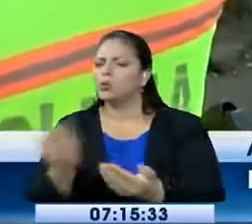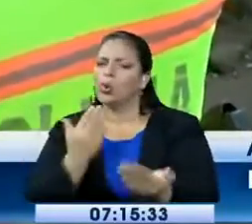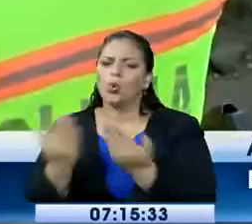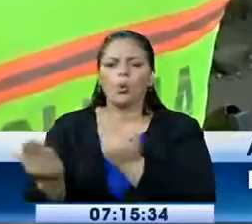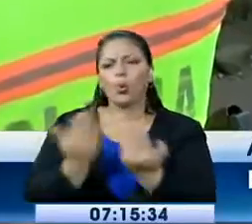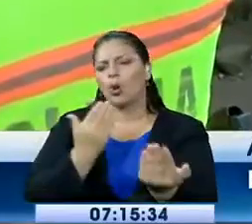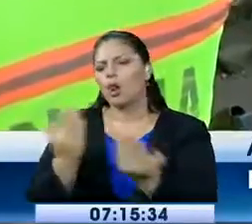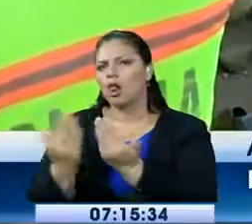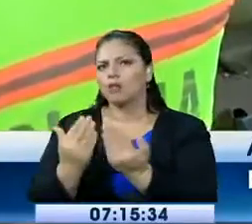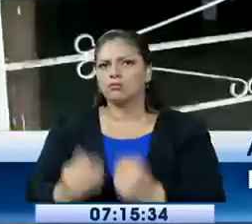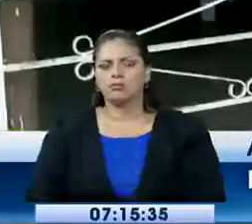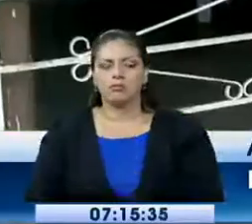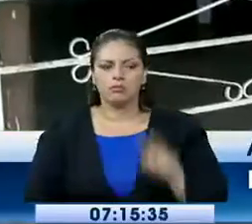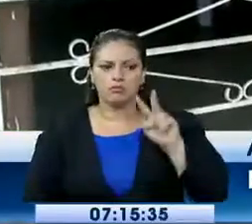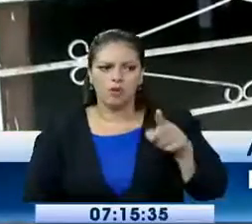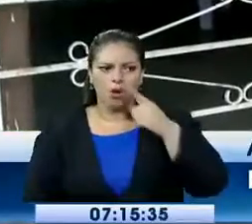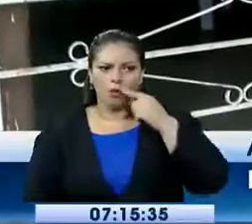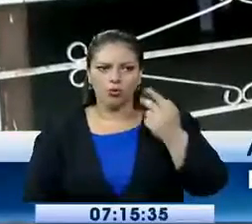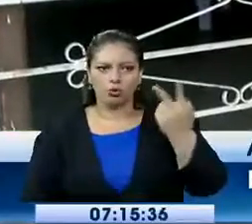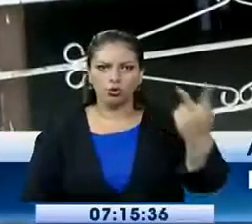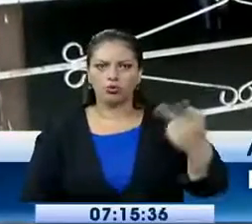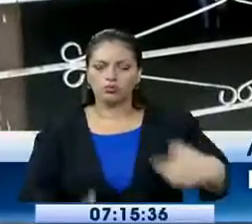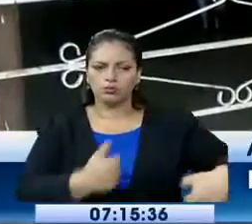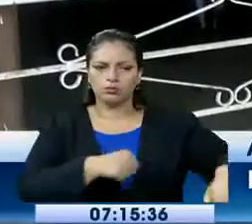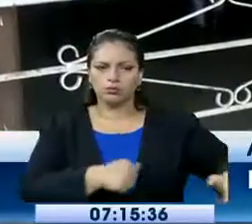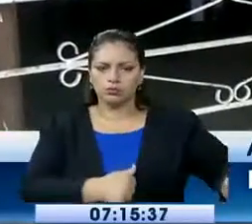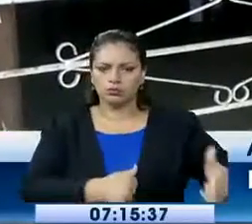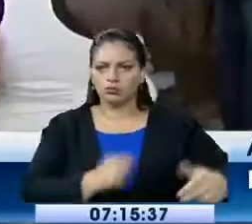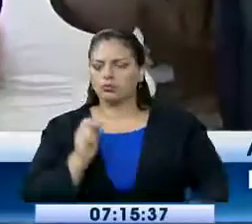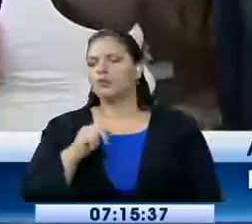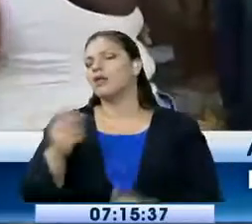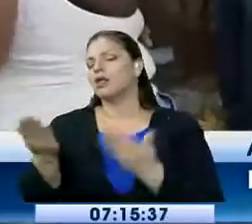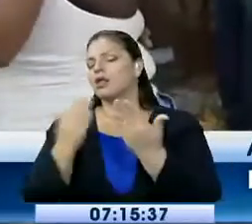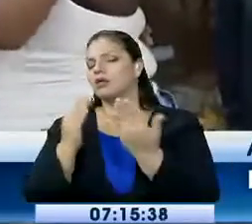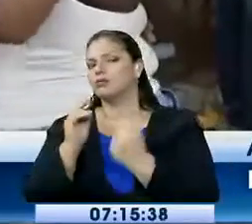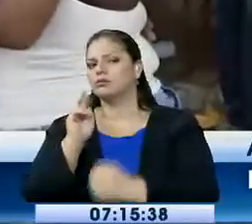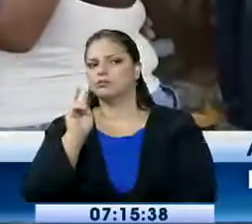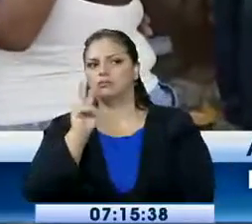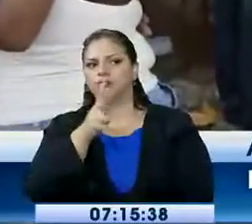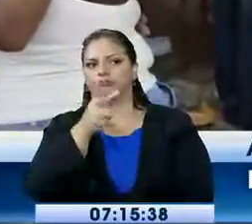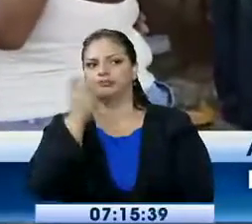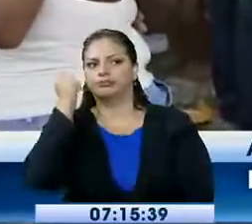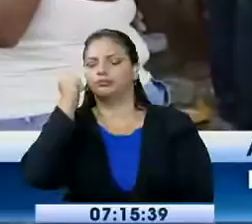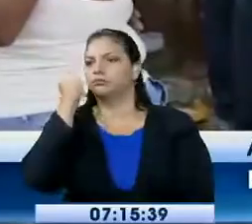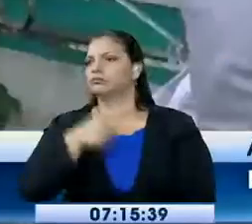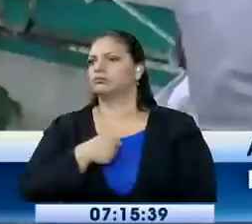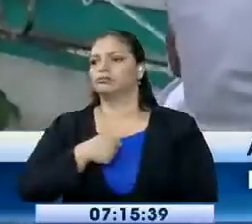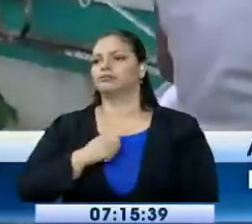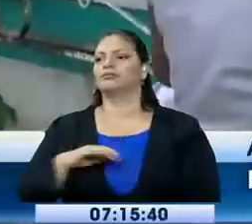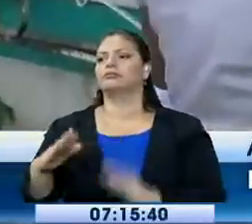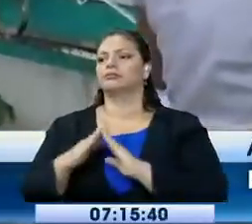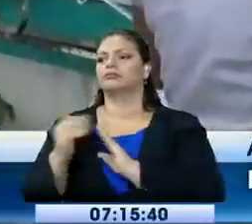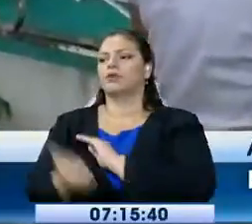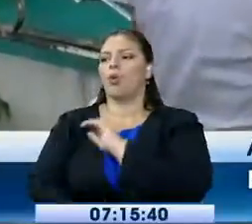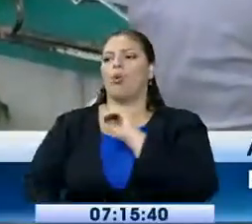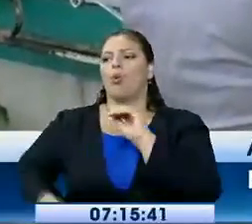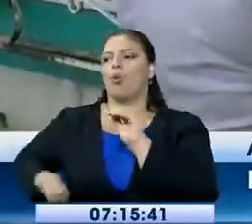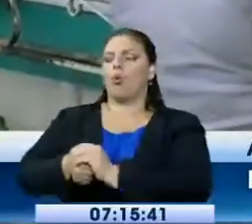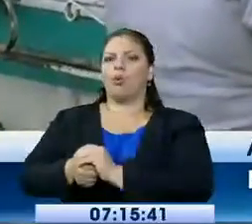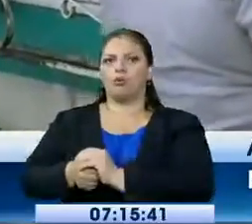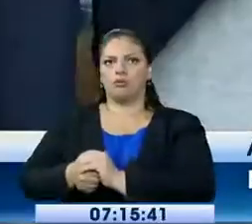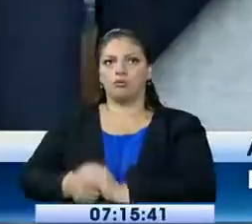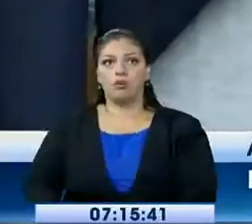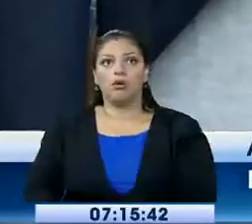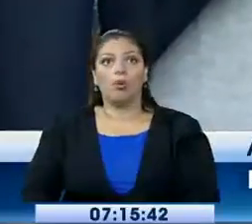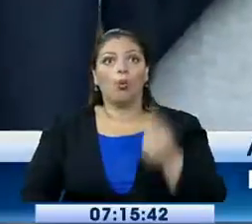lugar, decidió ingresar y ponerse a buen recaudo. Sin embargo, uno de ellos, con arma en mano, entró a su vivienda y le